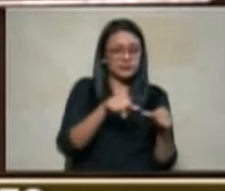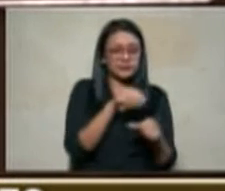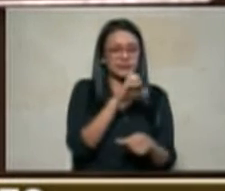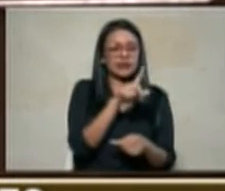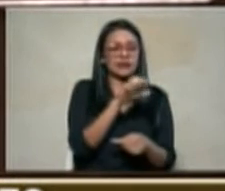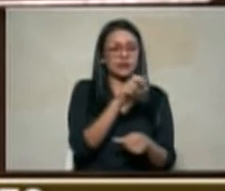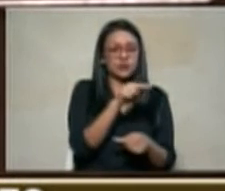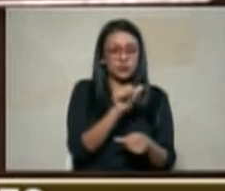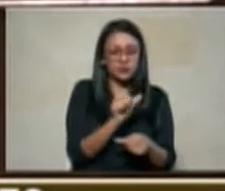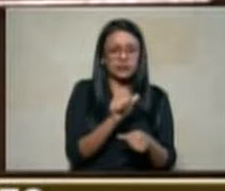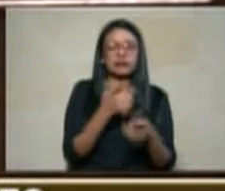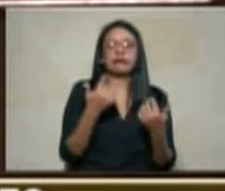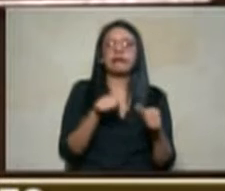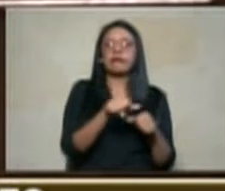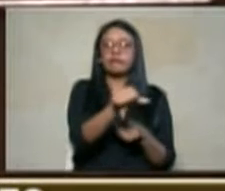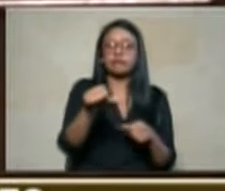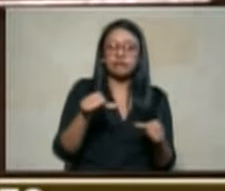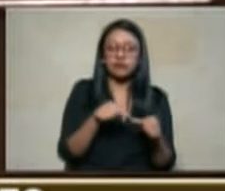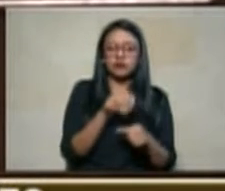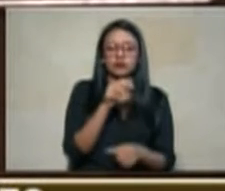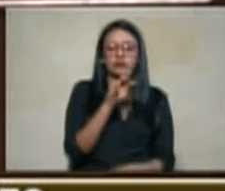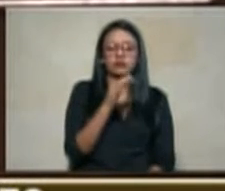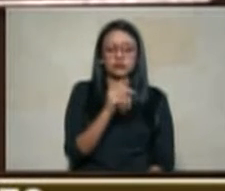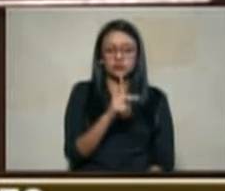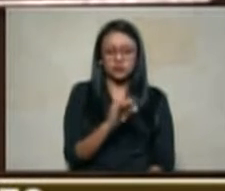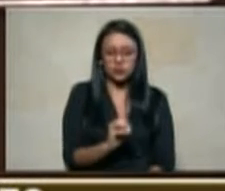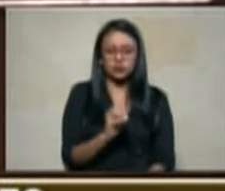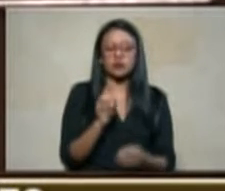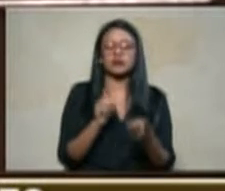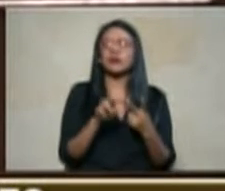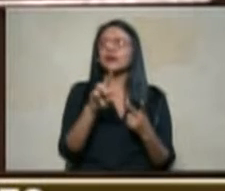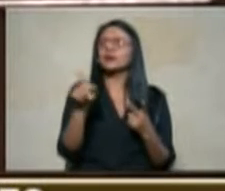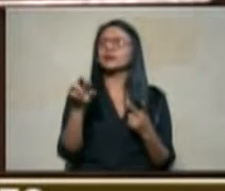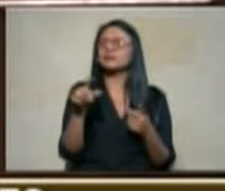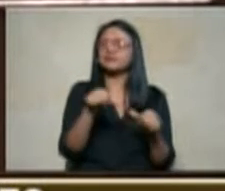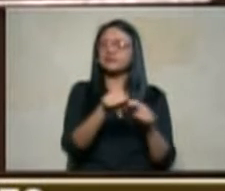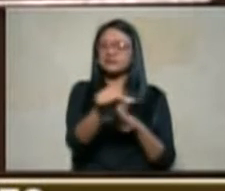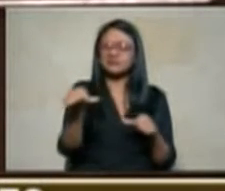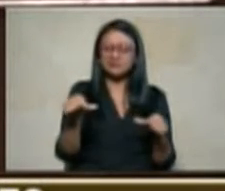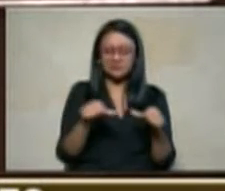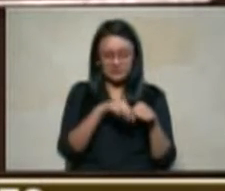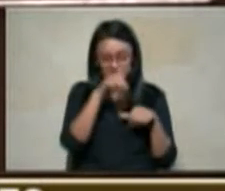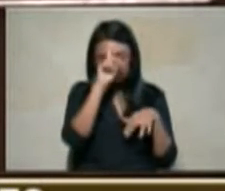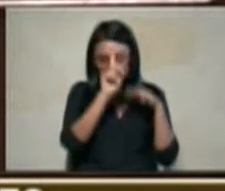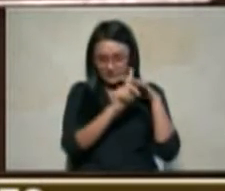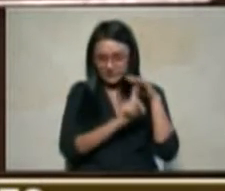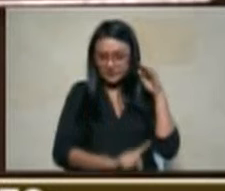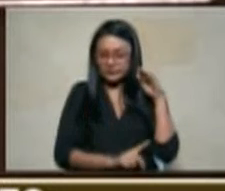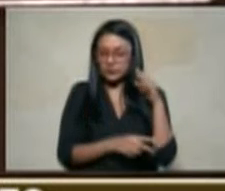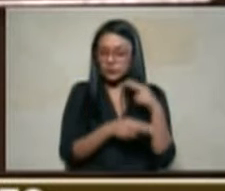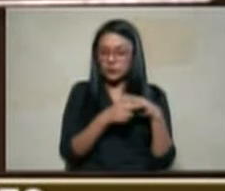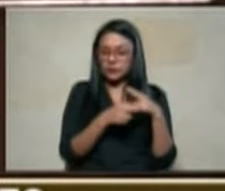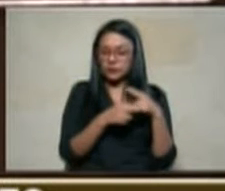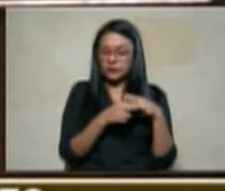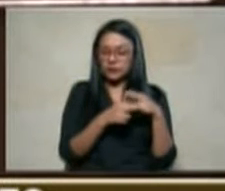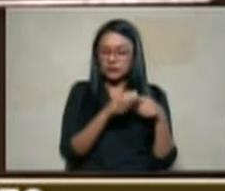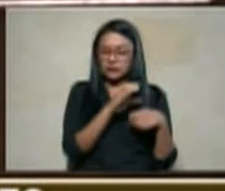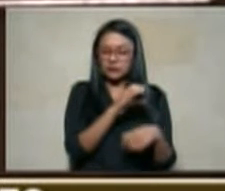la misma parcelación Tokio, esta otra parcelación que se me escapa el nombre en este momento, la